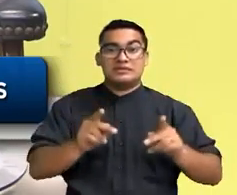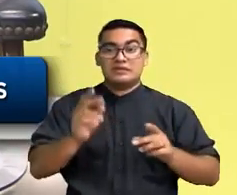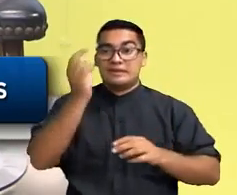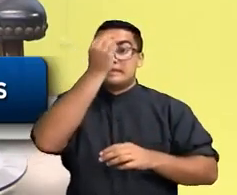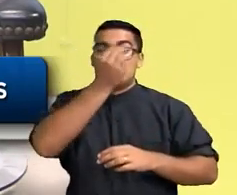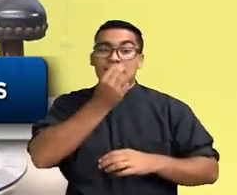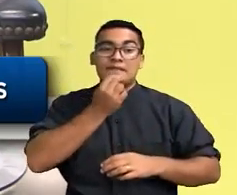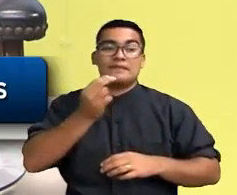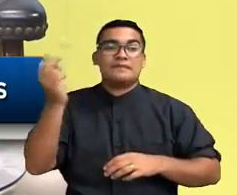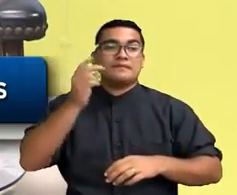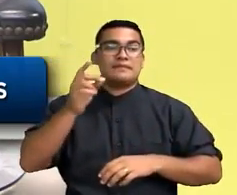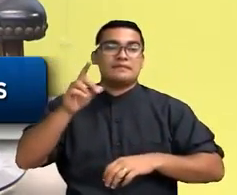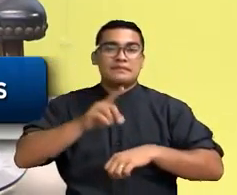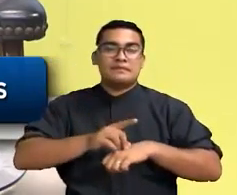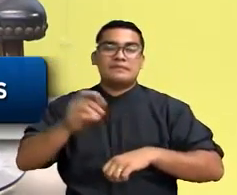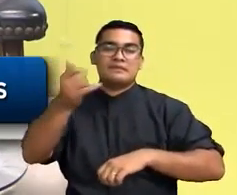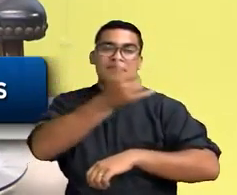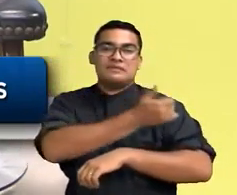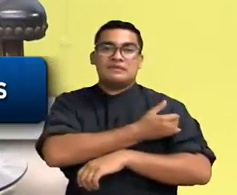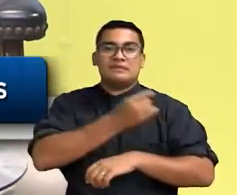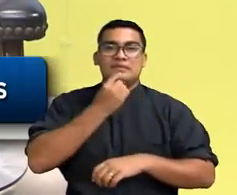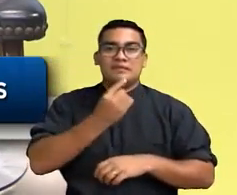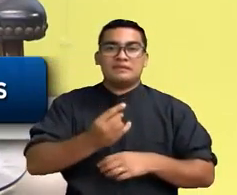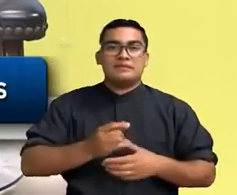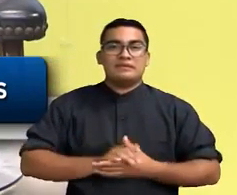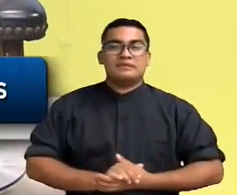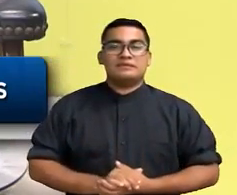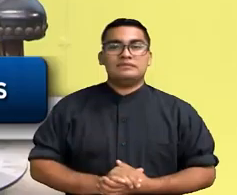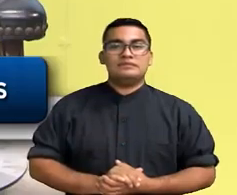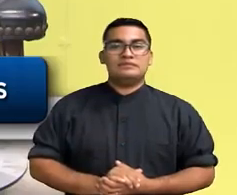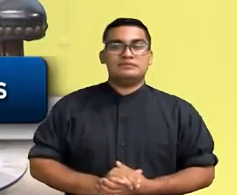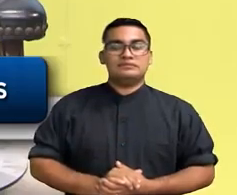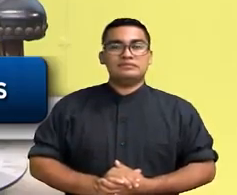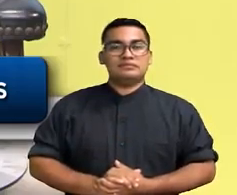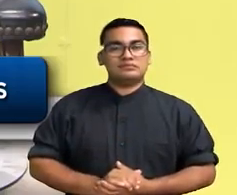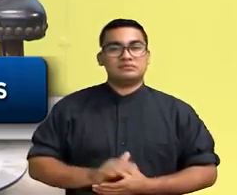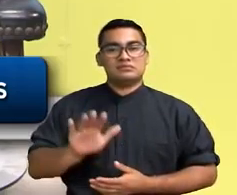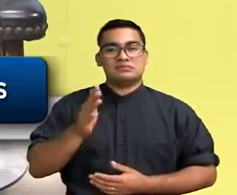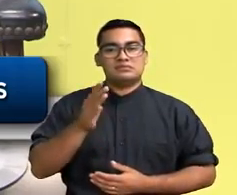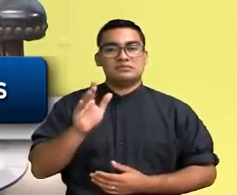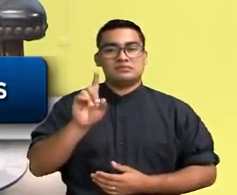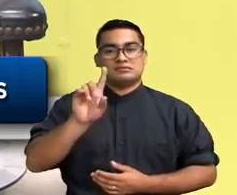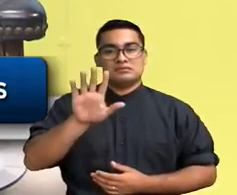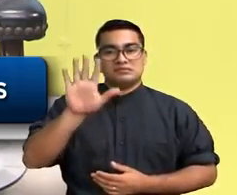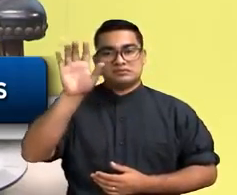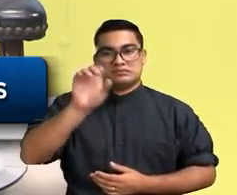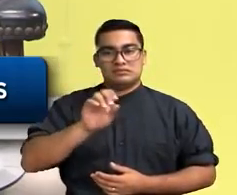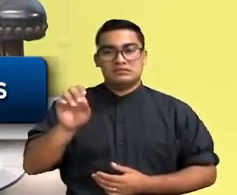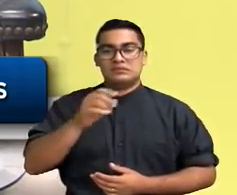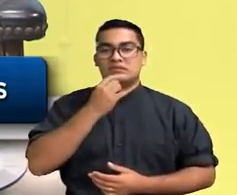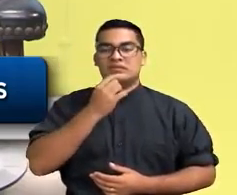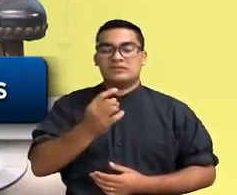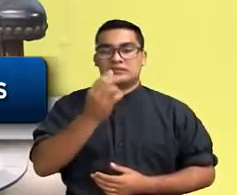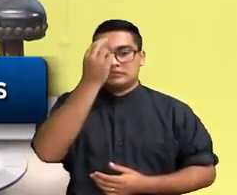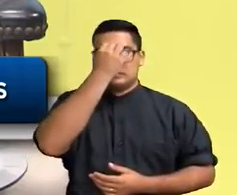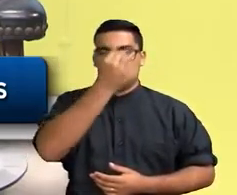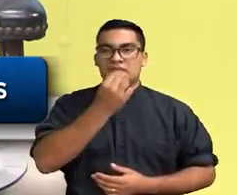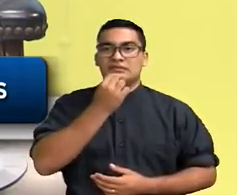centros hospitalarios y constituye aproximadamente el 15% de las consultas que